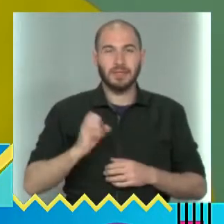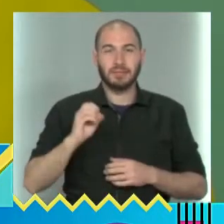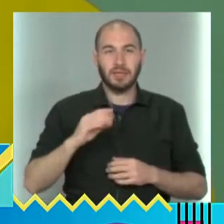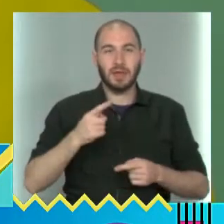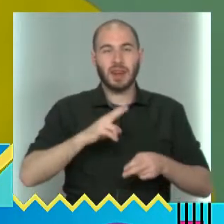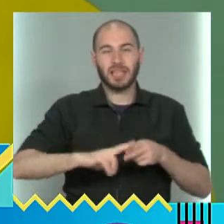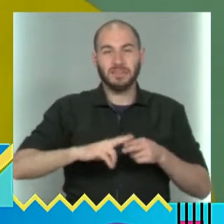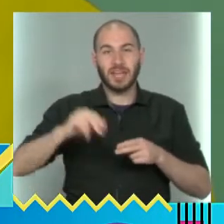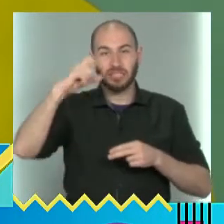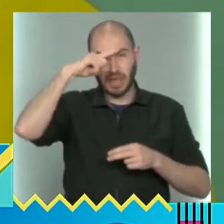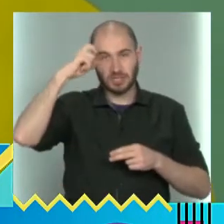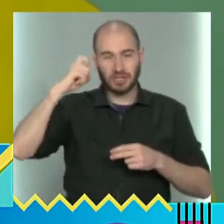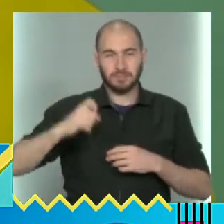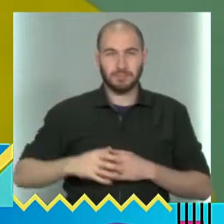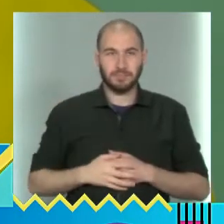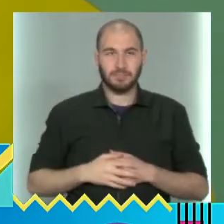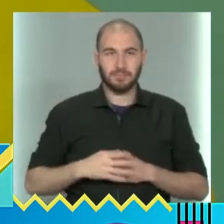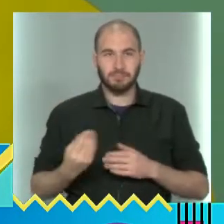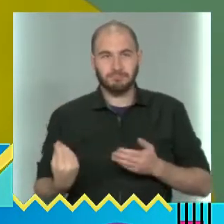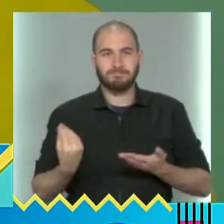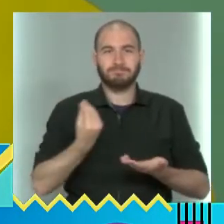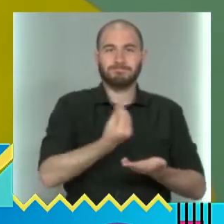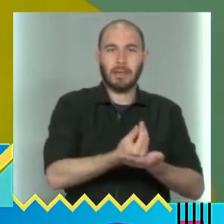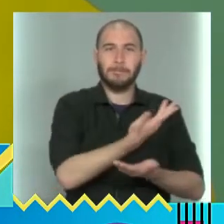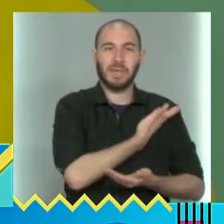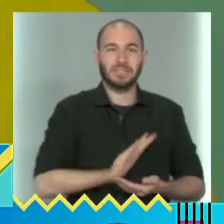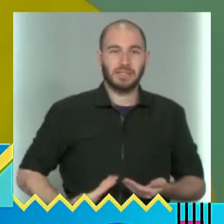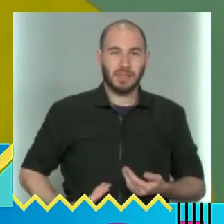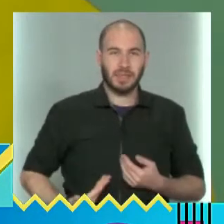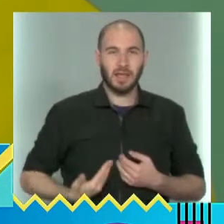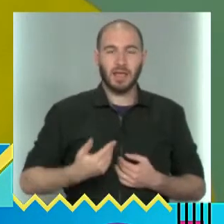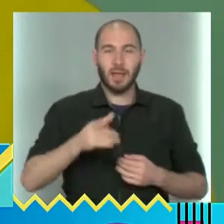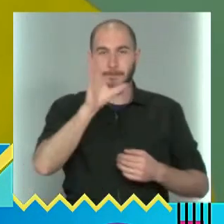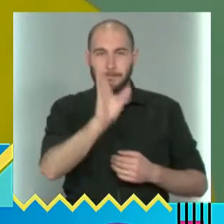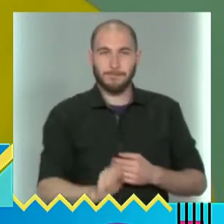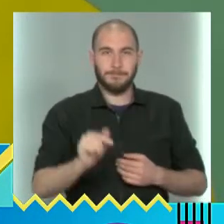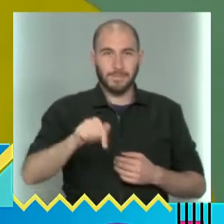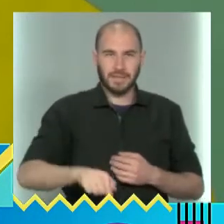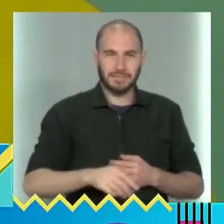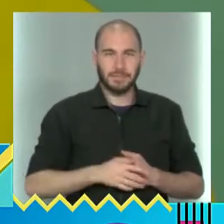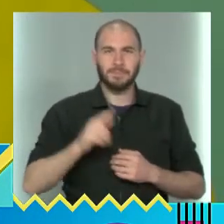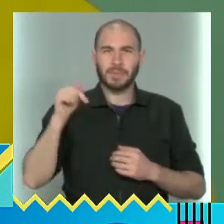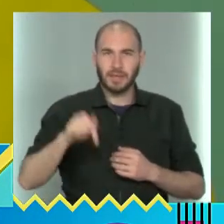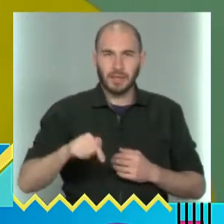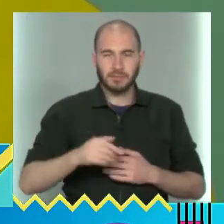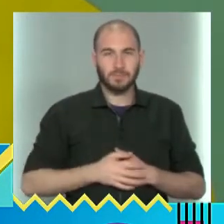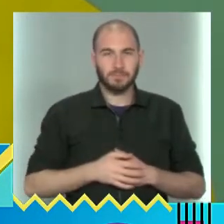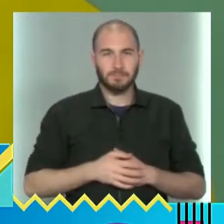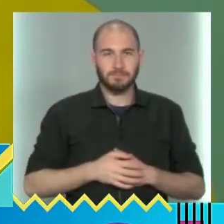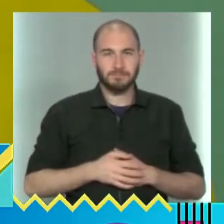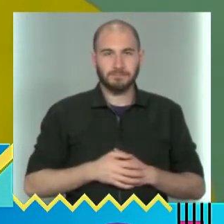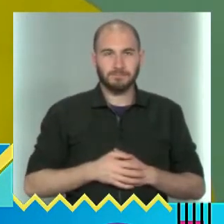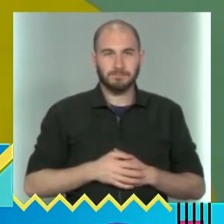denominado Rectificación Nacional, pasa a ser el presidente de la República. Esto va a traer grandes,